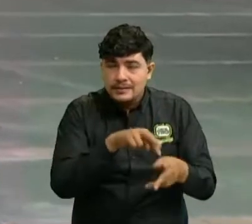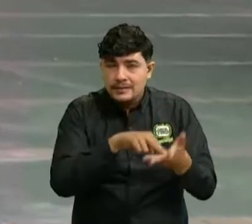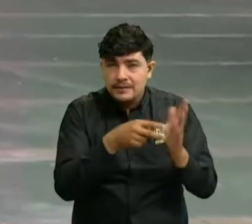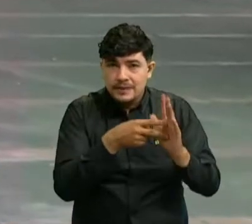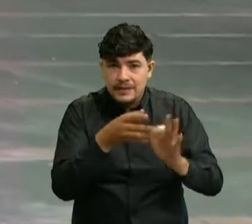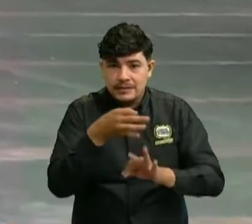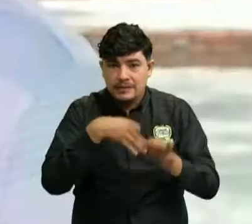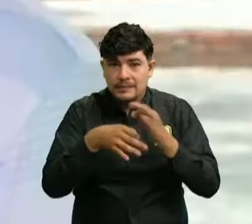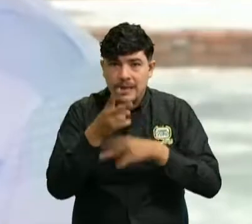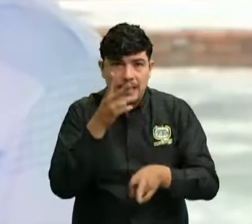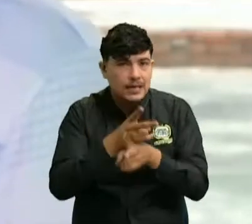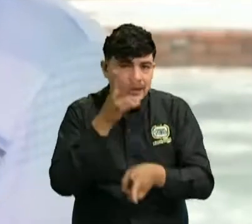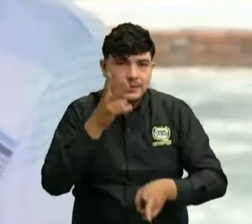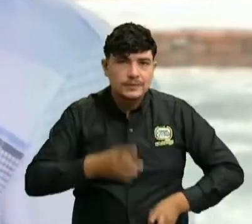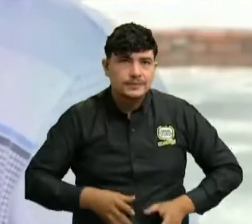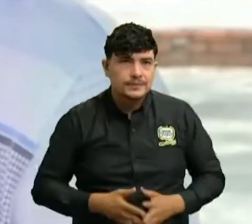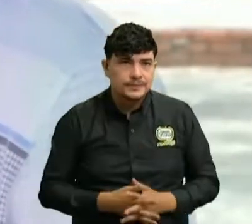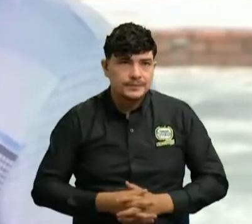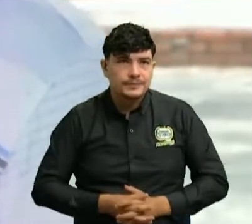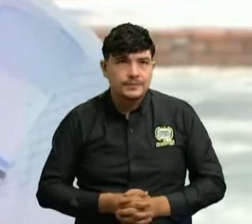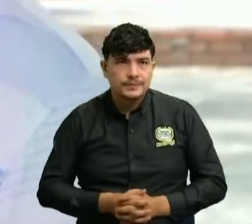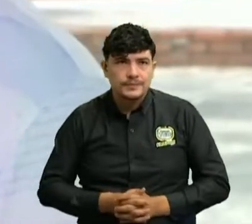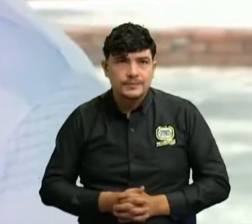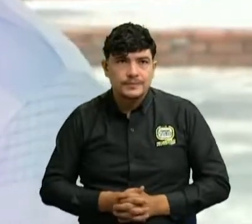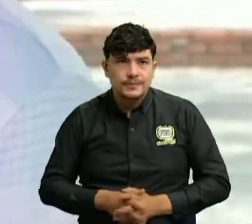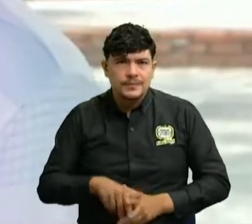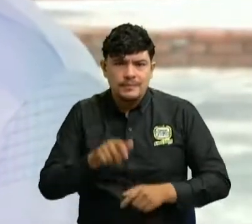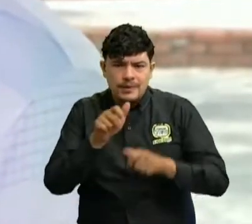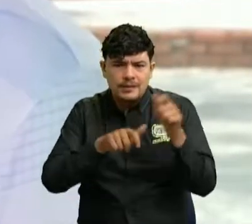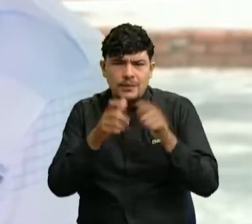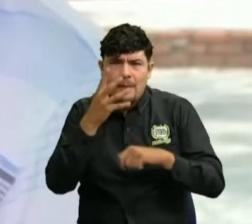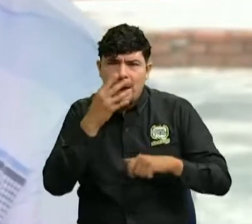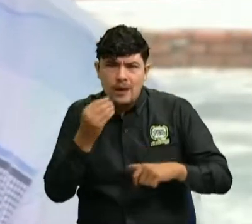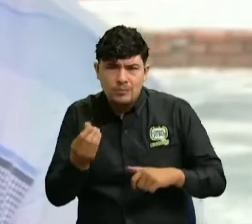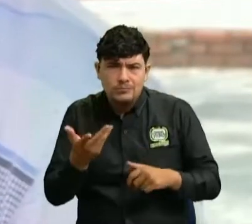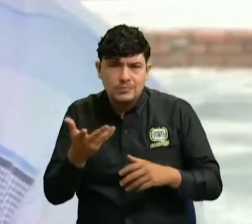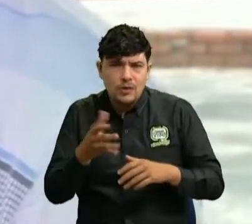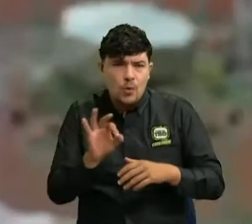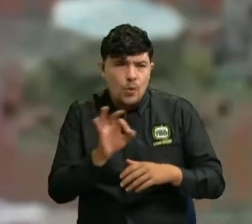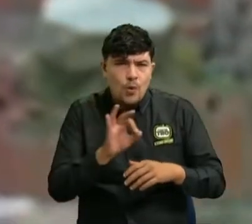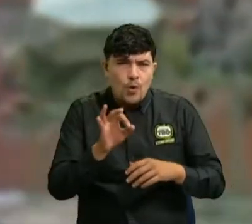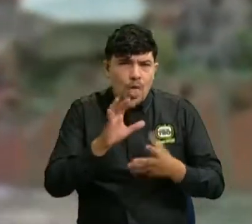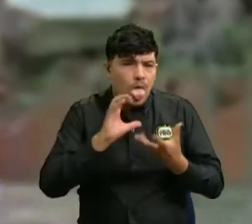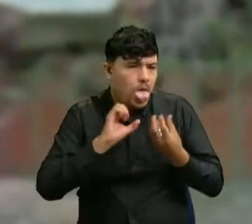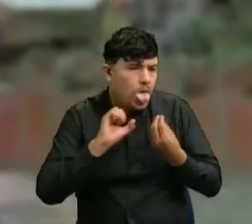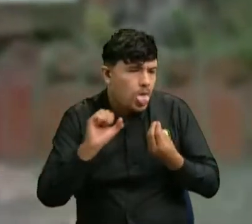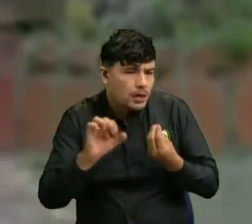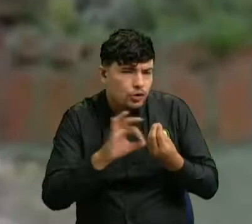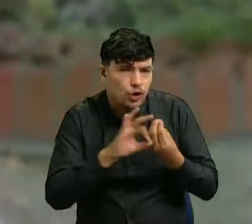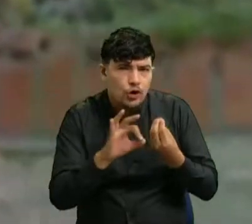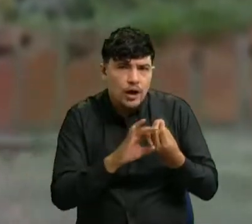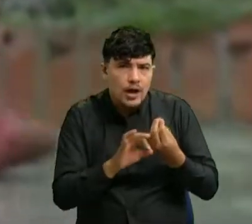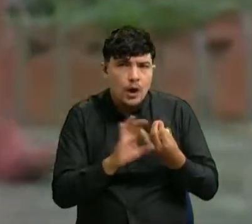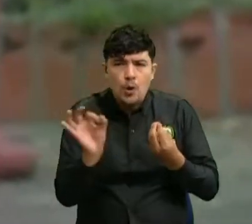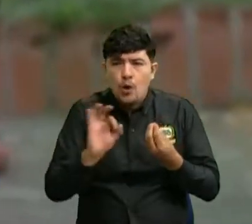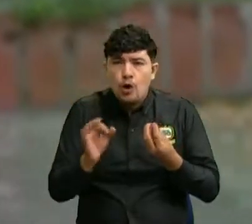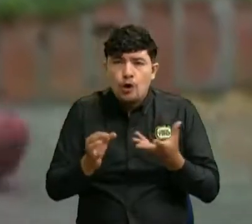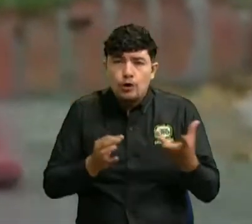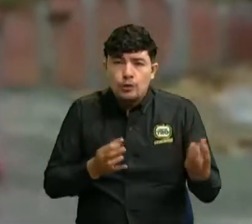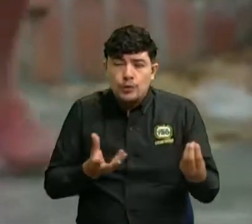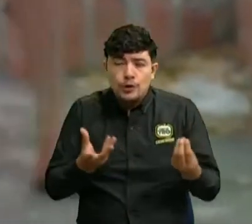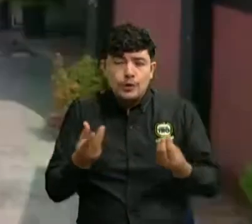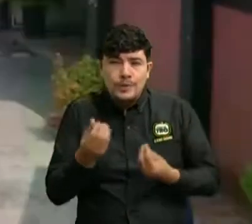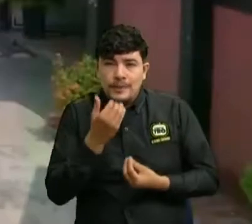miedo. No lo han querido tomar como para venir a consumir drogas y, y a reunirse en algunos grupitos,